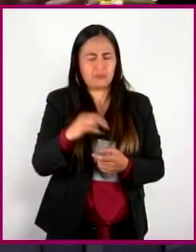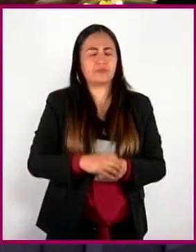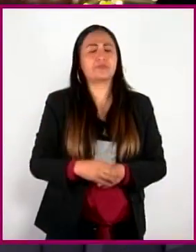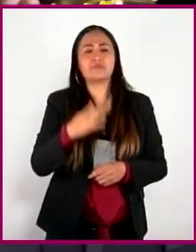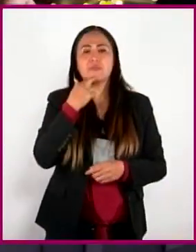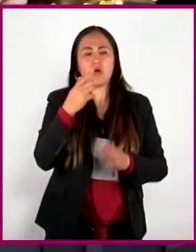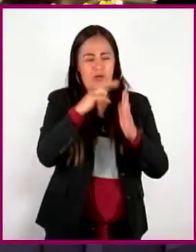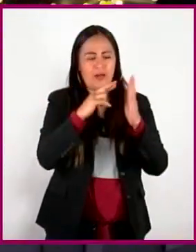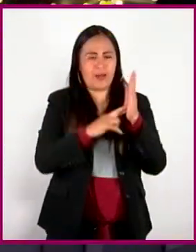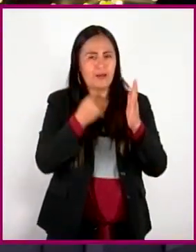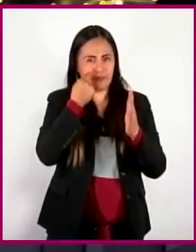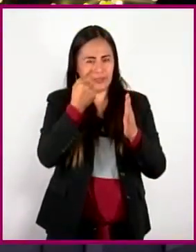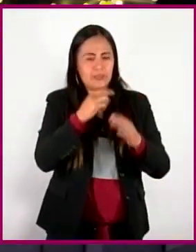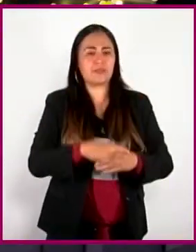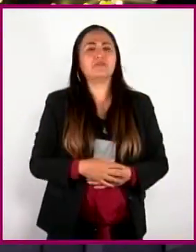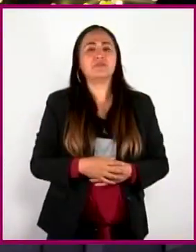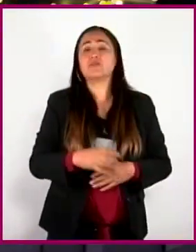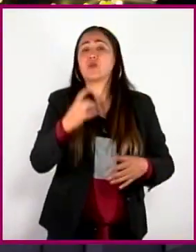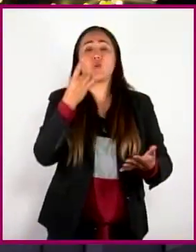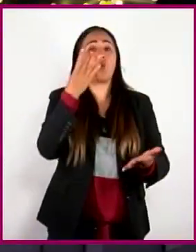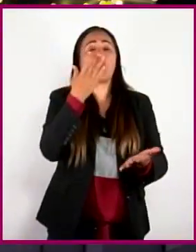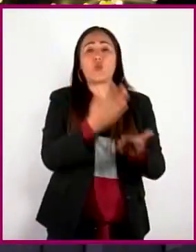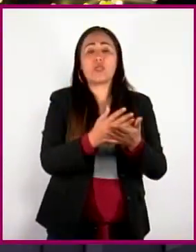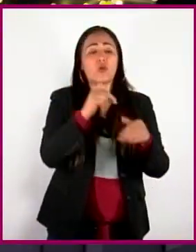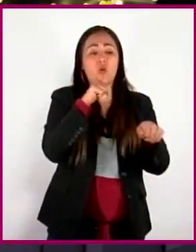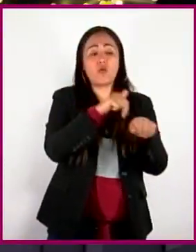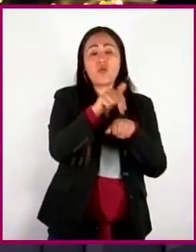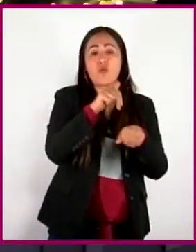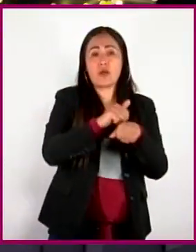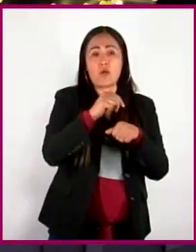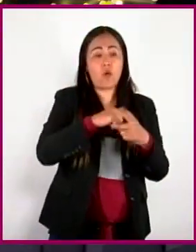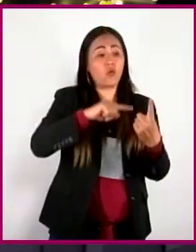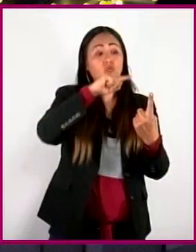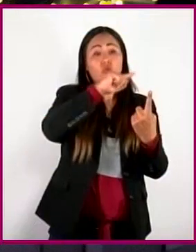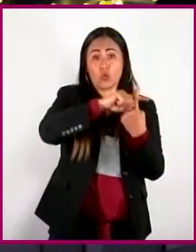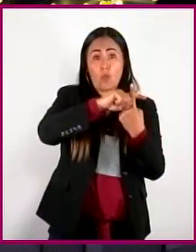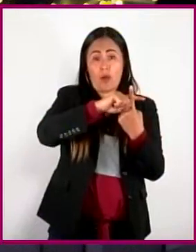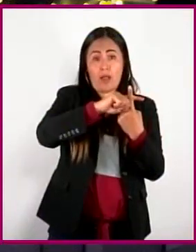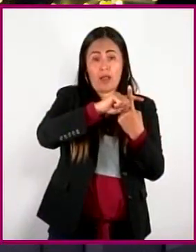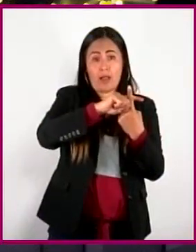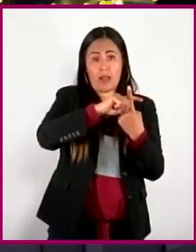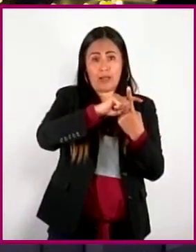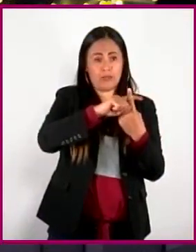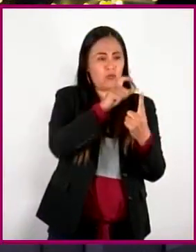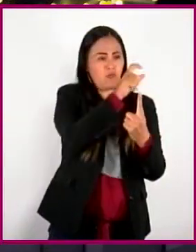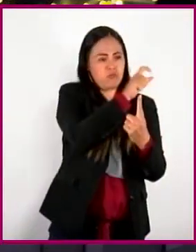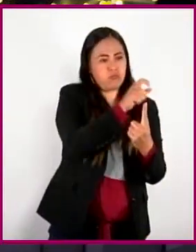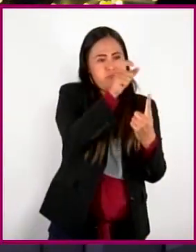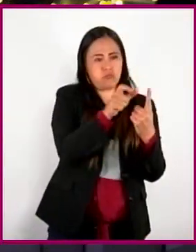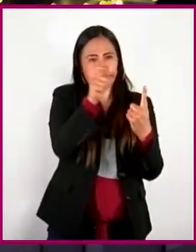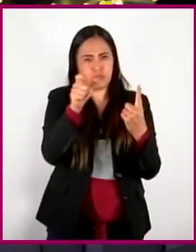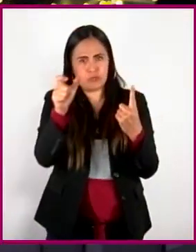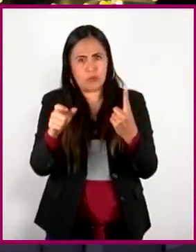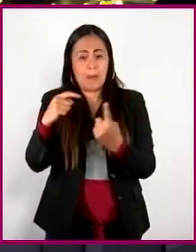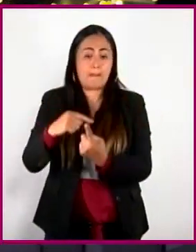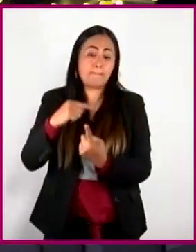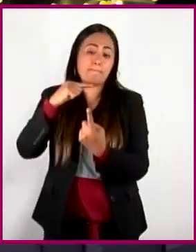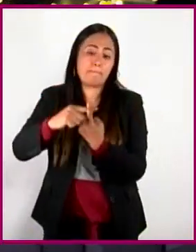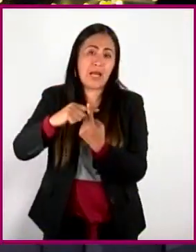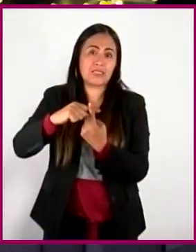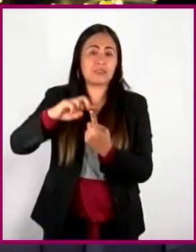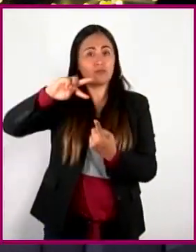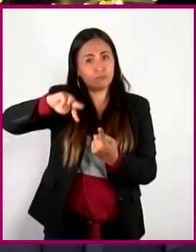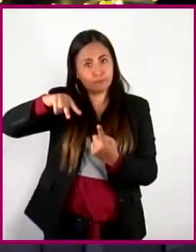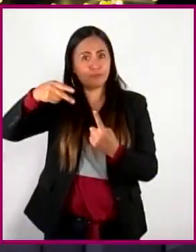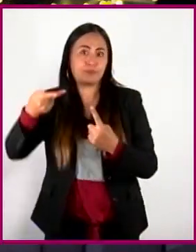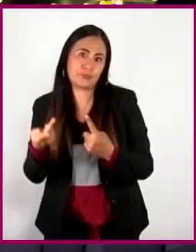siguiente. Tomemos solo los números que cumplan con que la suma de cualquiera de sus dígitos más el dígito simétrico